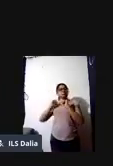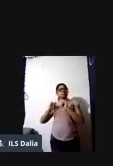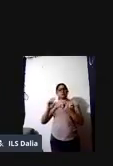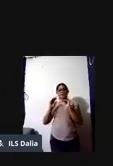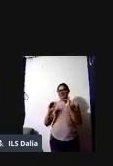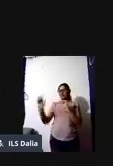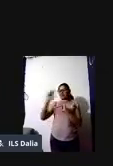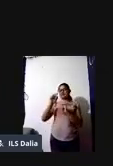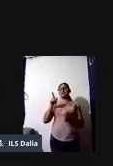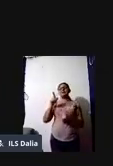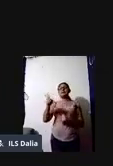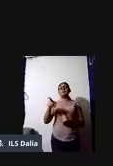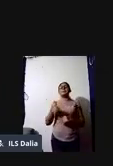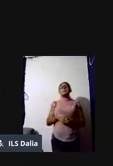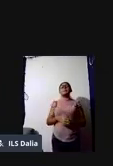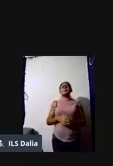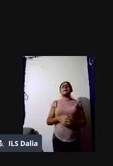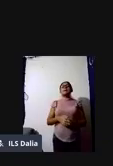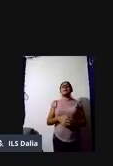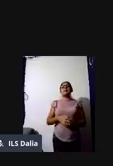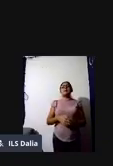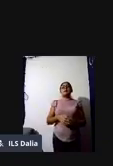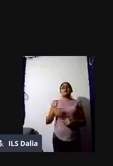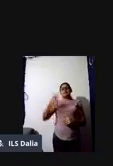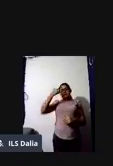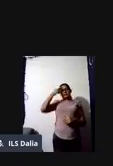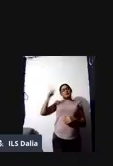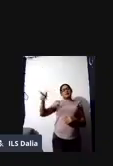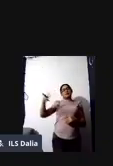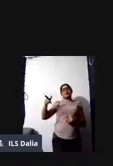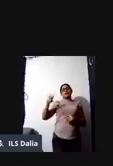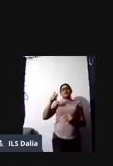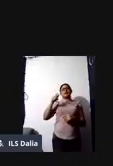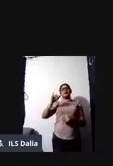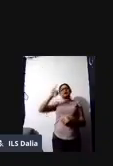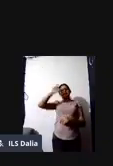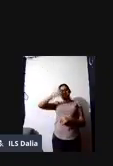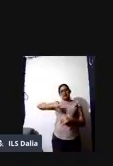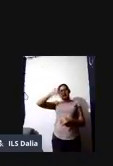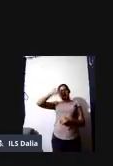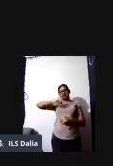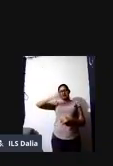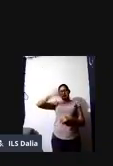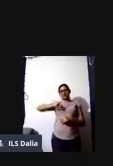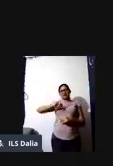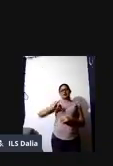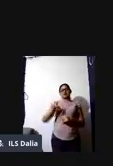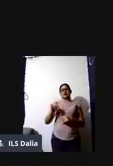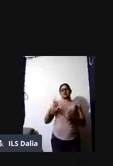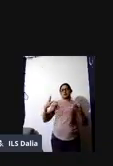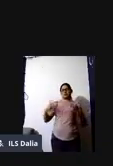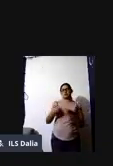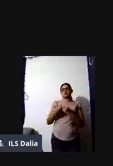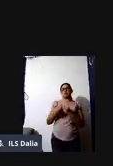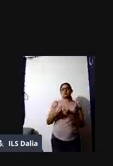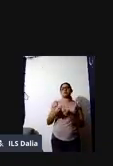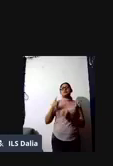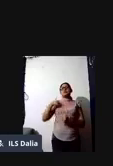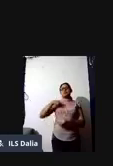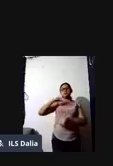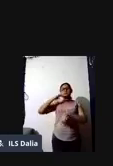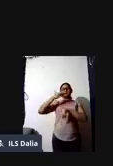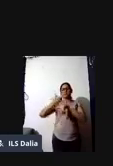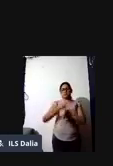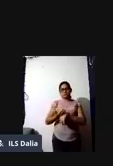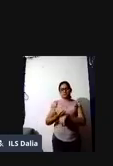muy bien que ella era y ha sido siempre mi jefe de producción y tenía bajo su responsabilidad, bajo